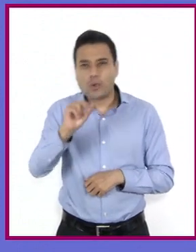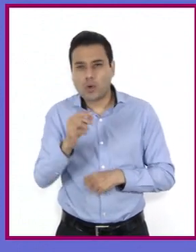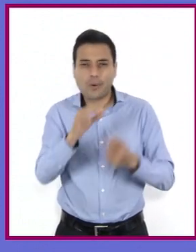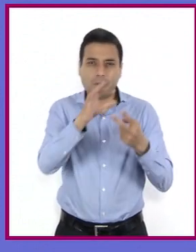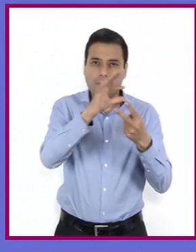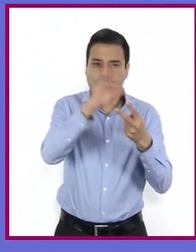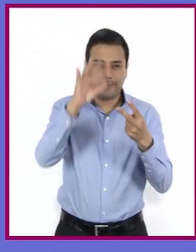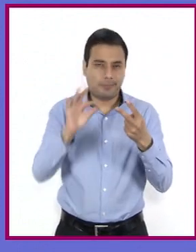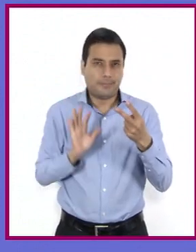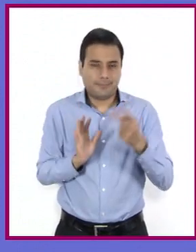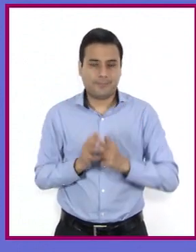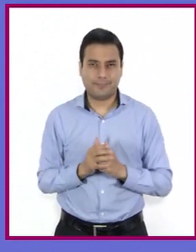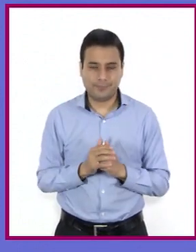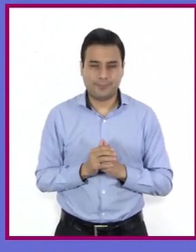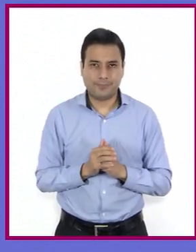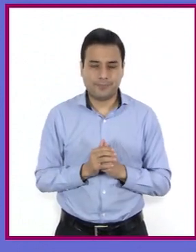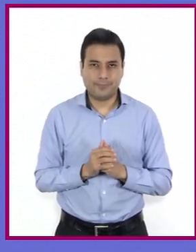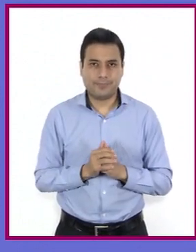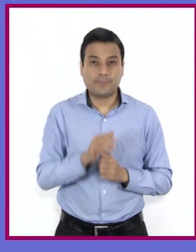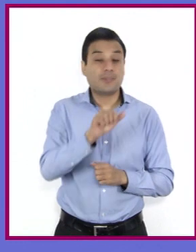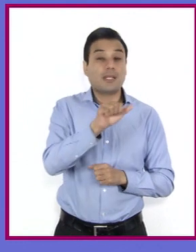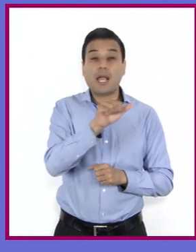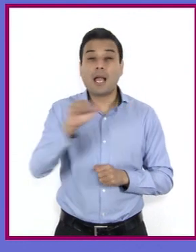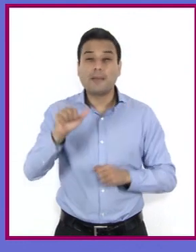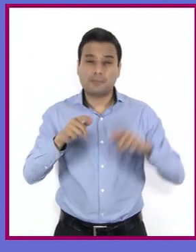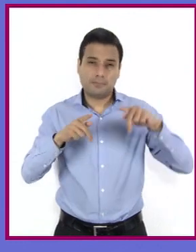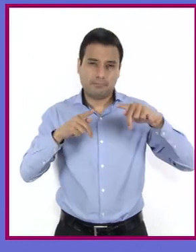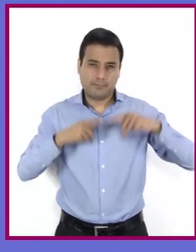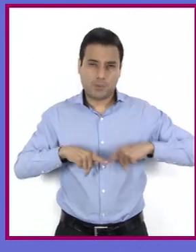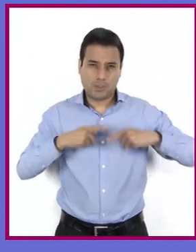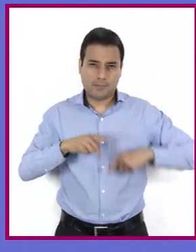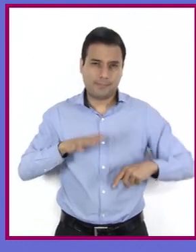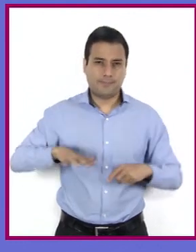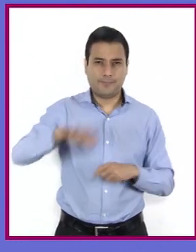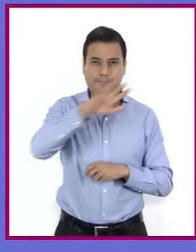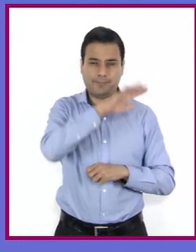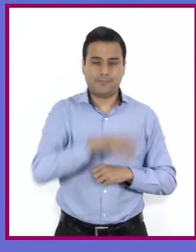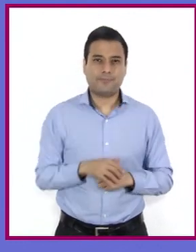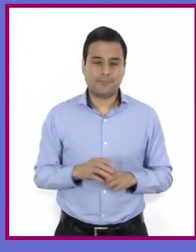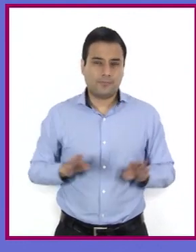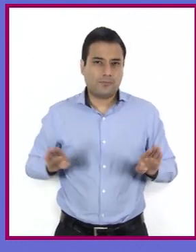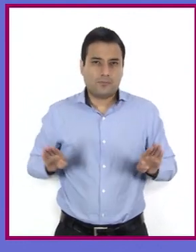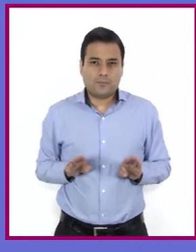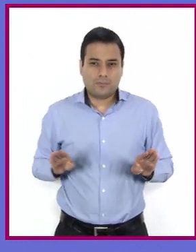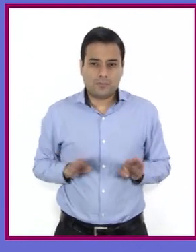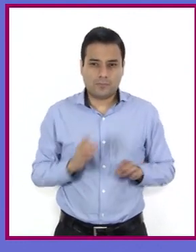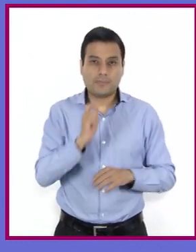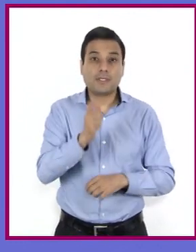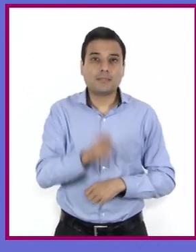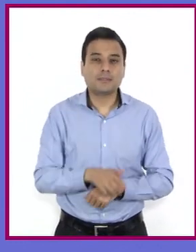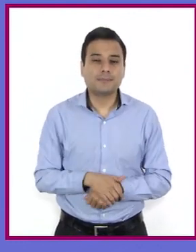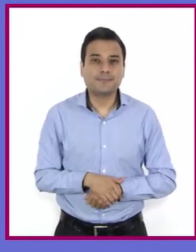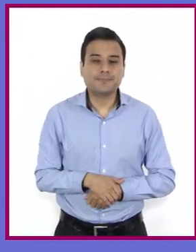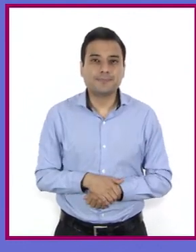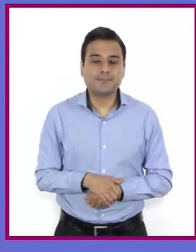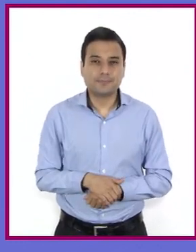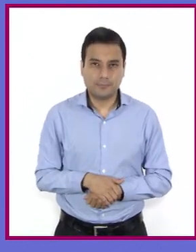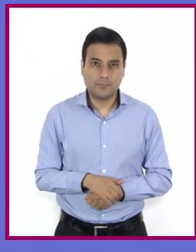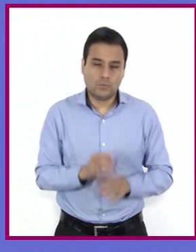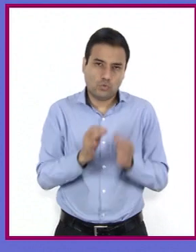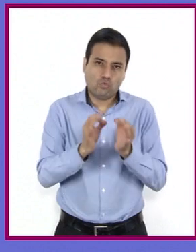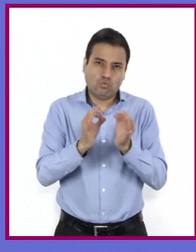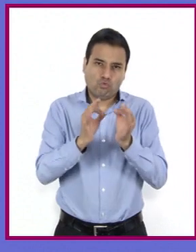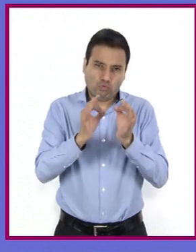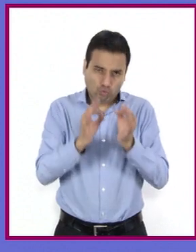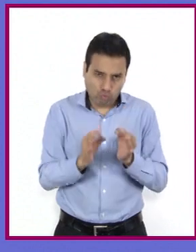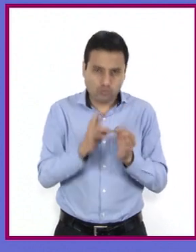respuestas, en general, dirigidas y específicas. Y sus características básicas son que es más efectiva para